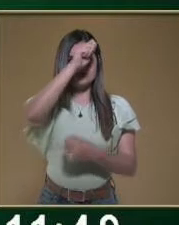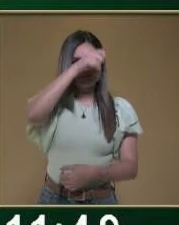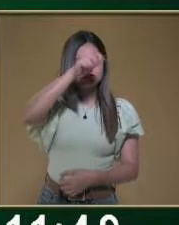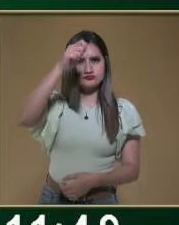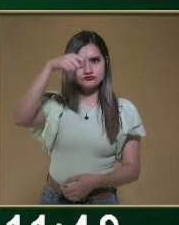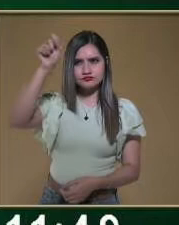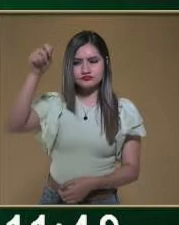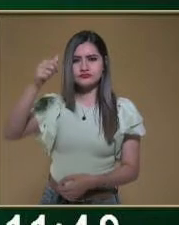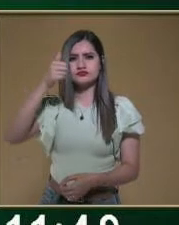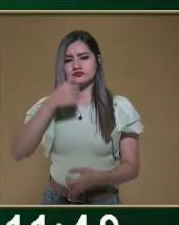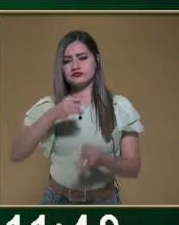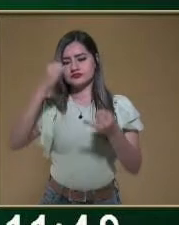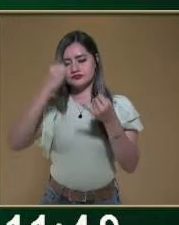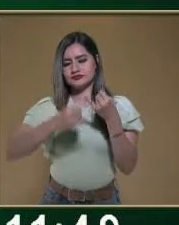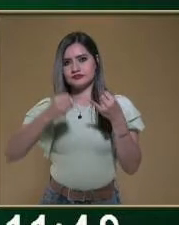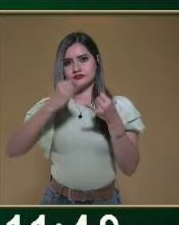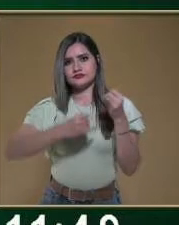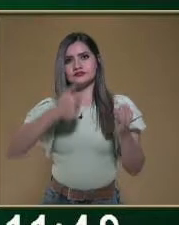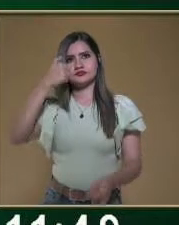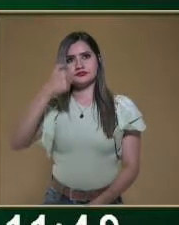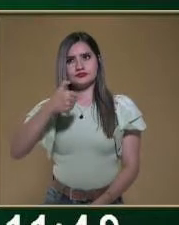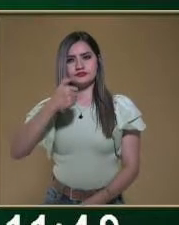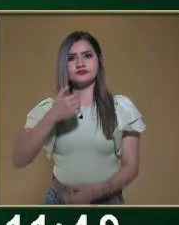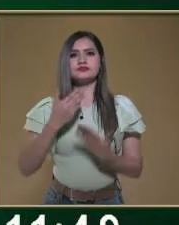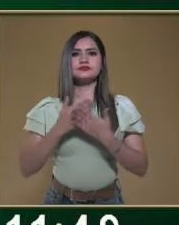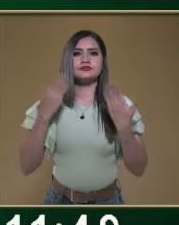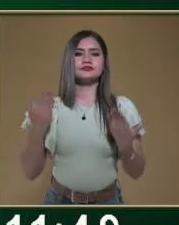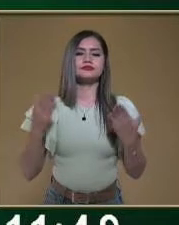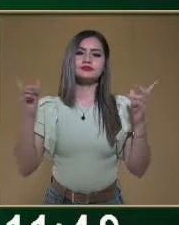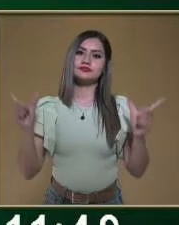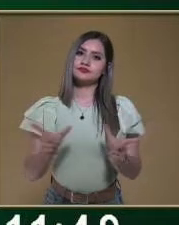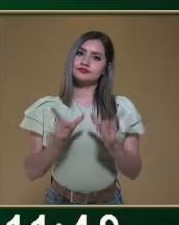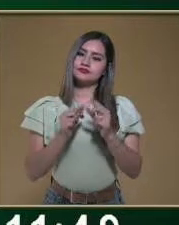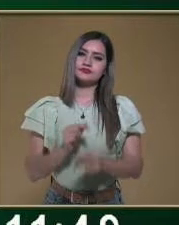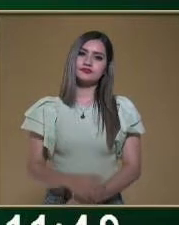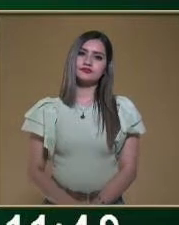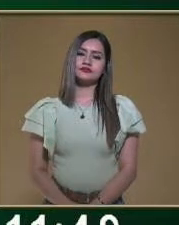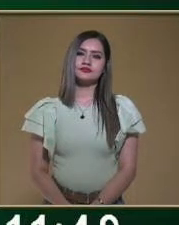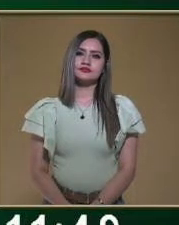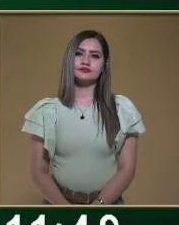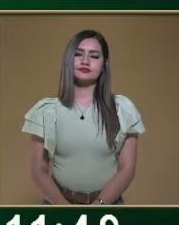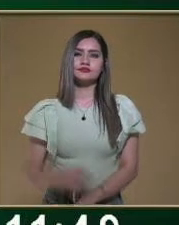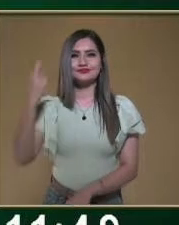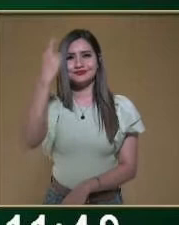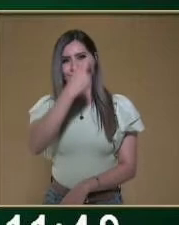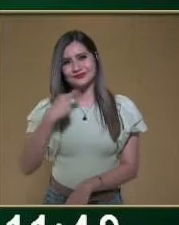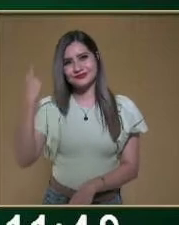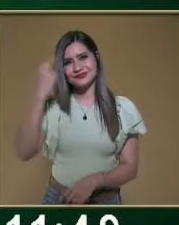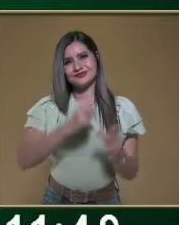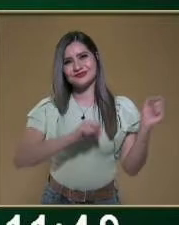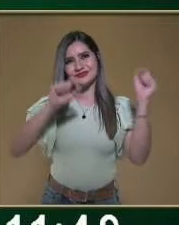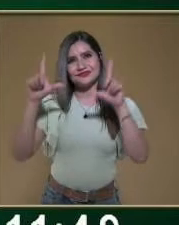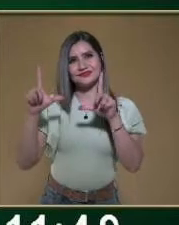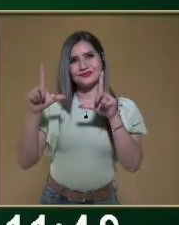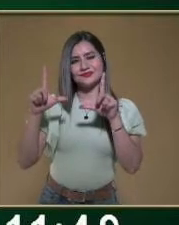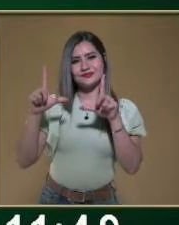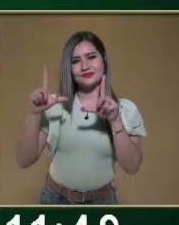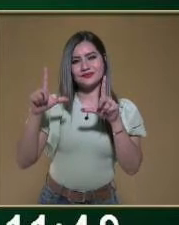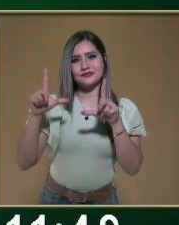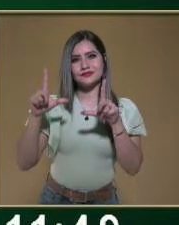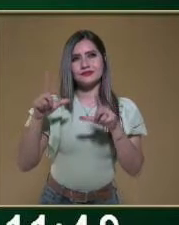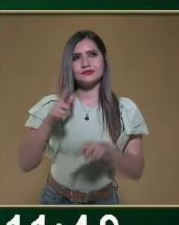que terminaran en 6. Ahora los que terminan. Y lo podemos observar en pantalla, que